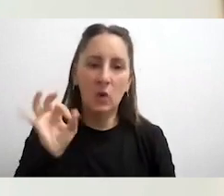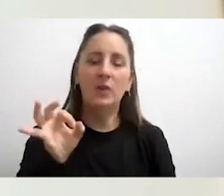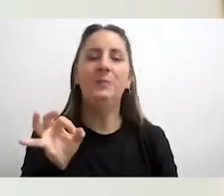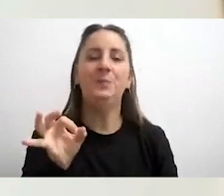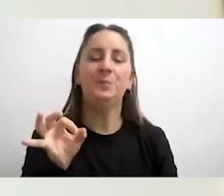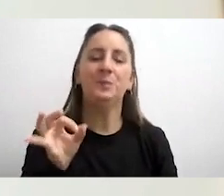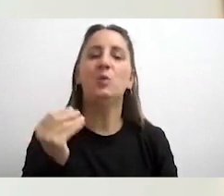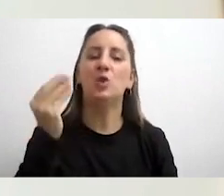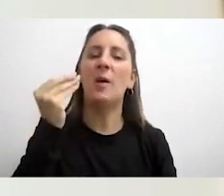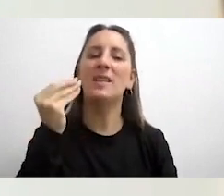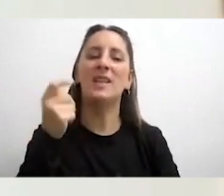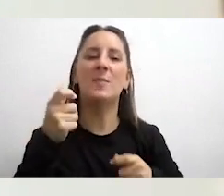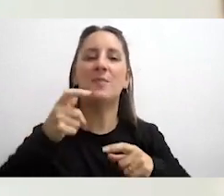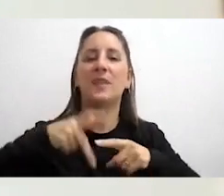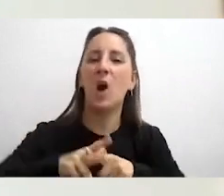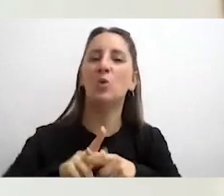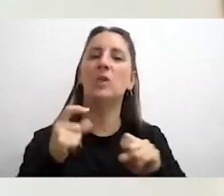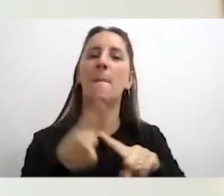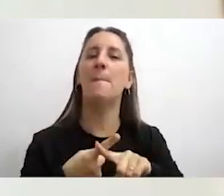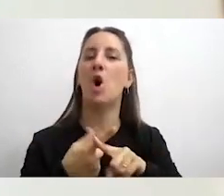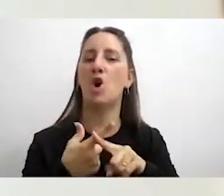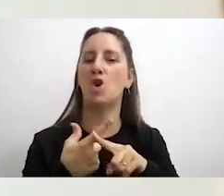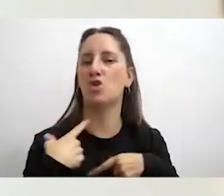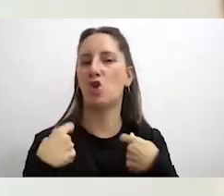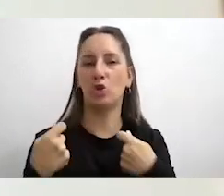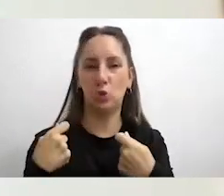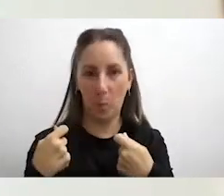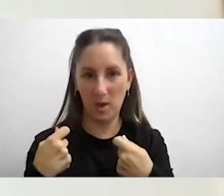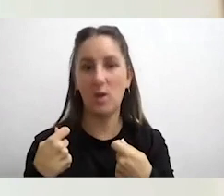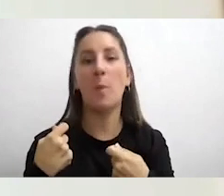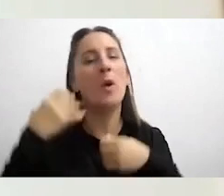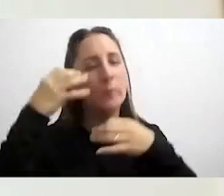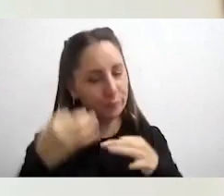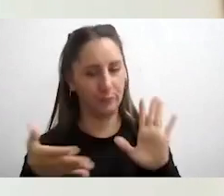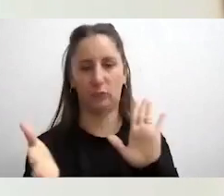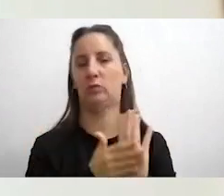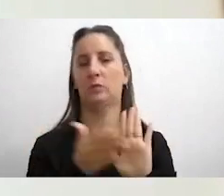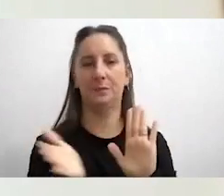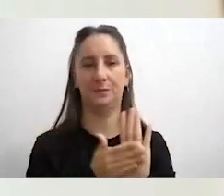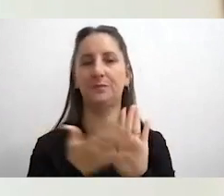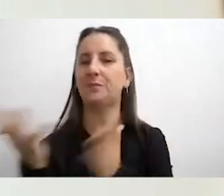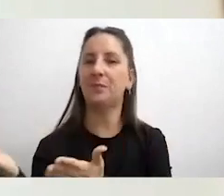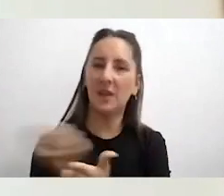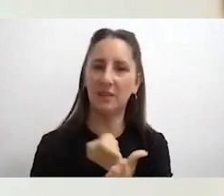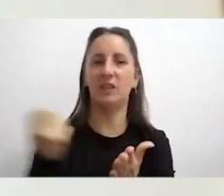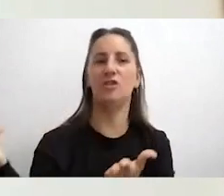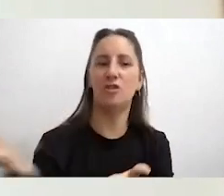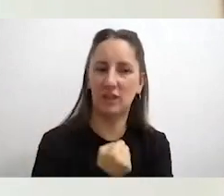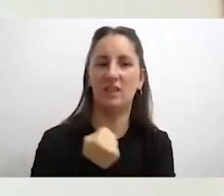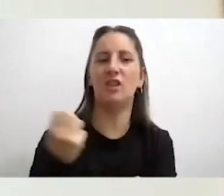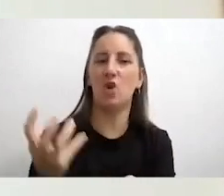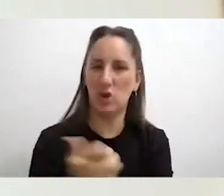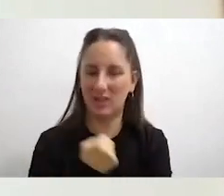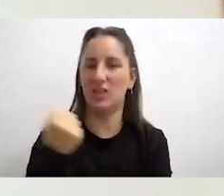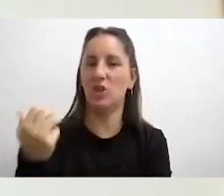lo ajustan por consumido, pero en realidad tendrían que tener el documental de los retiros fehacientes de los